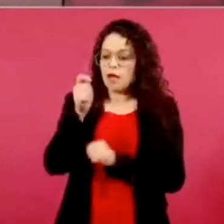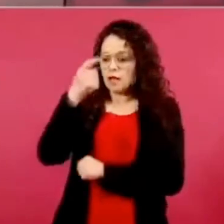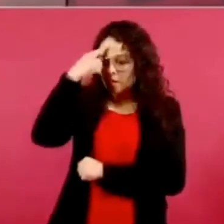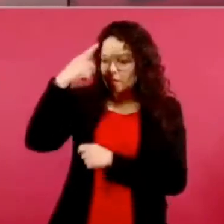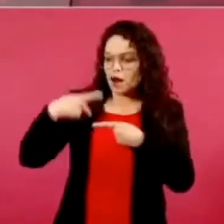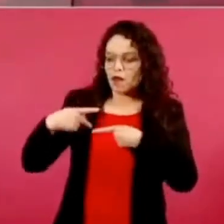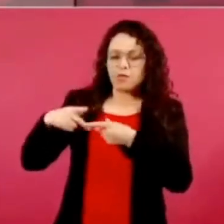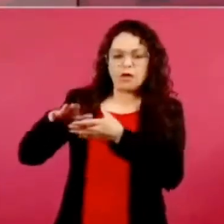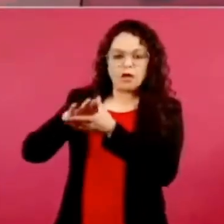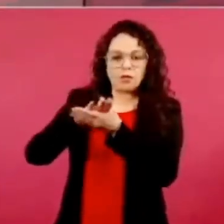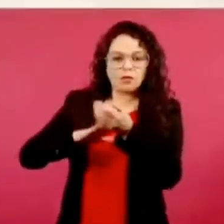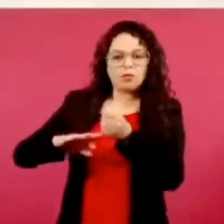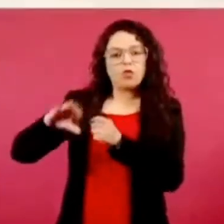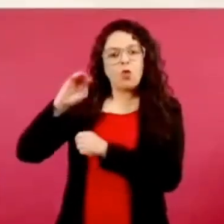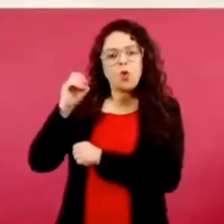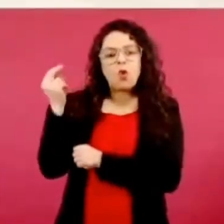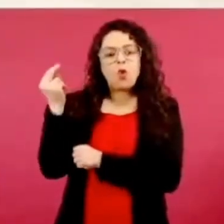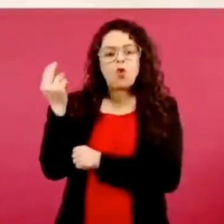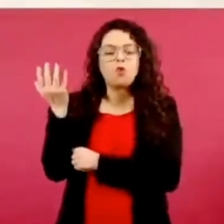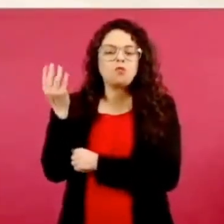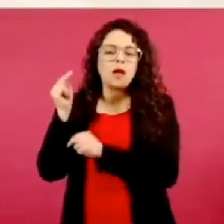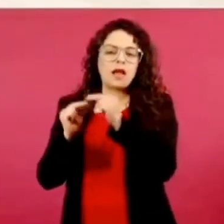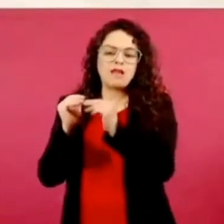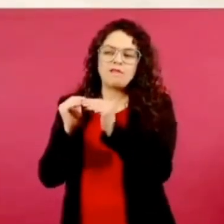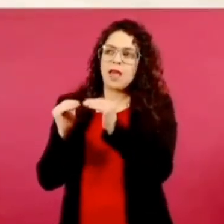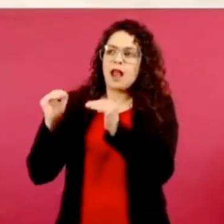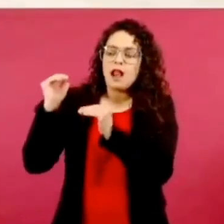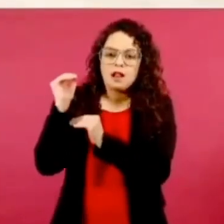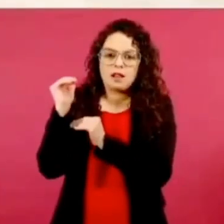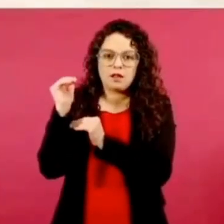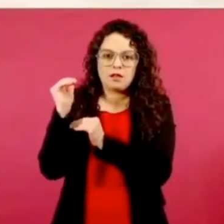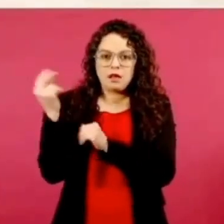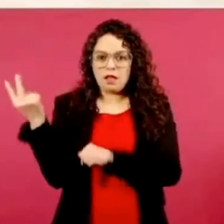media o de clase alta. Es distinto.